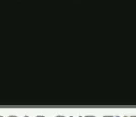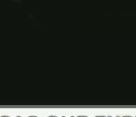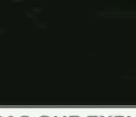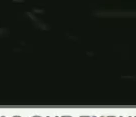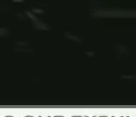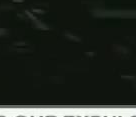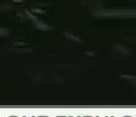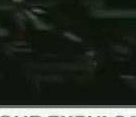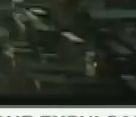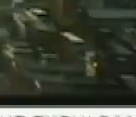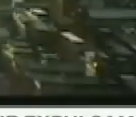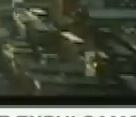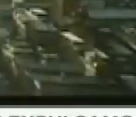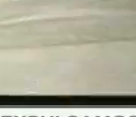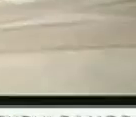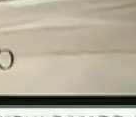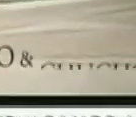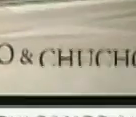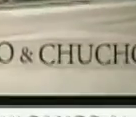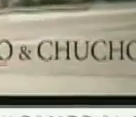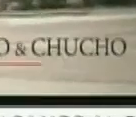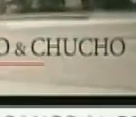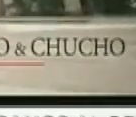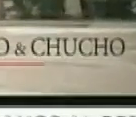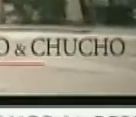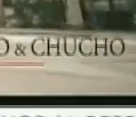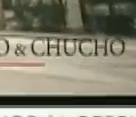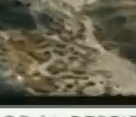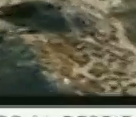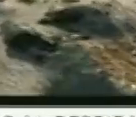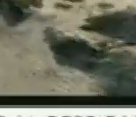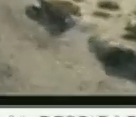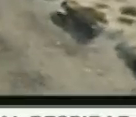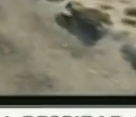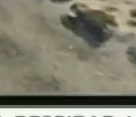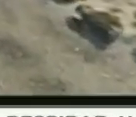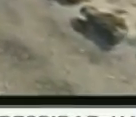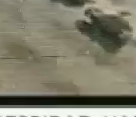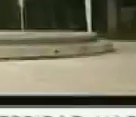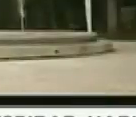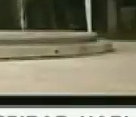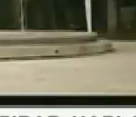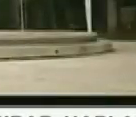Crear poder popular es la consigna.